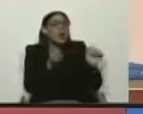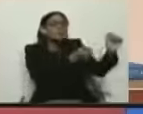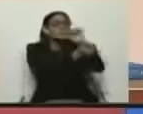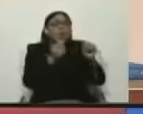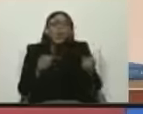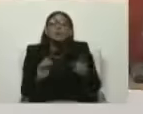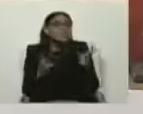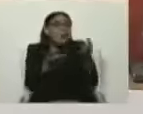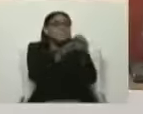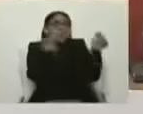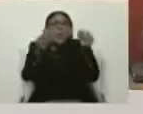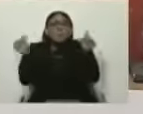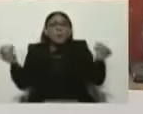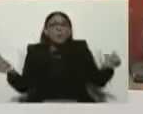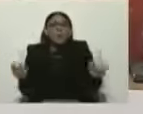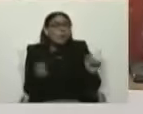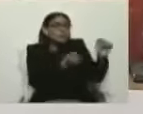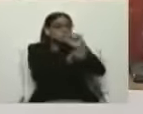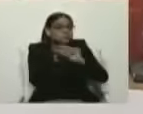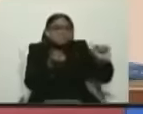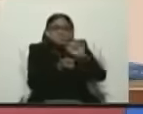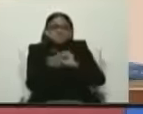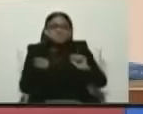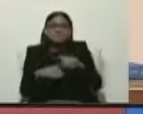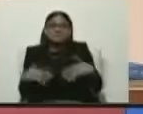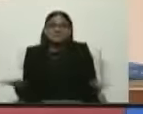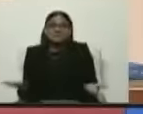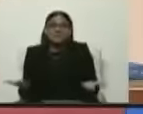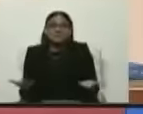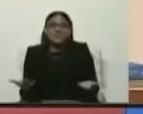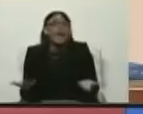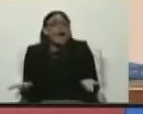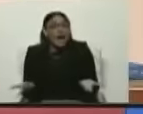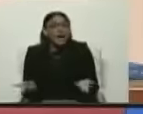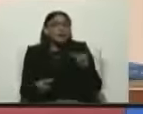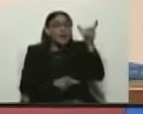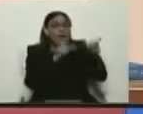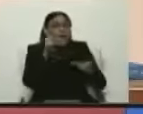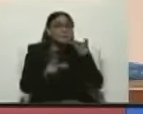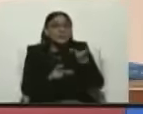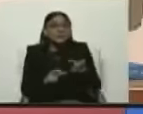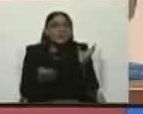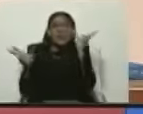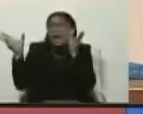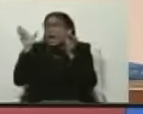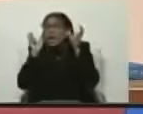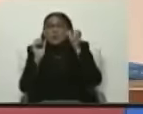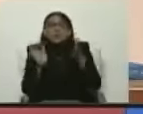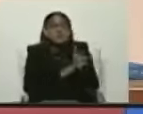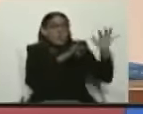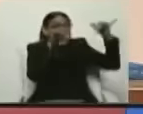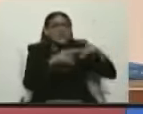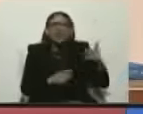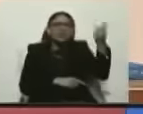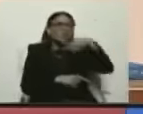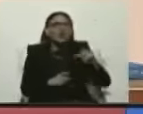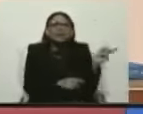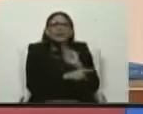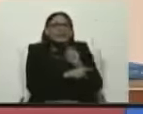Eso desaparecieron por completo. Ah, ¿qué pasa? Que la gente sabia, ¿ve? Cuando escucha el rumor del río, agarra para la